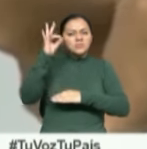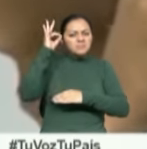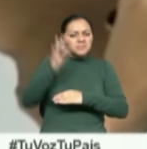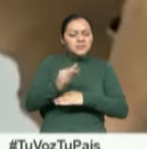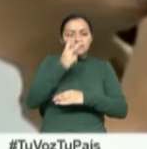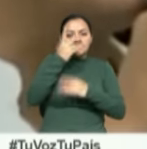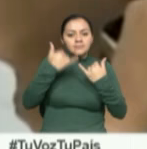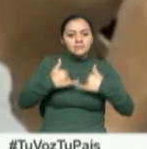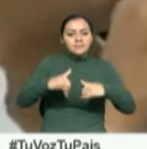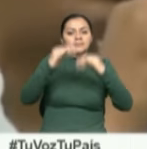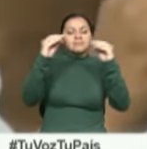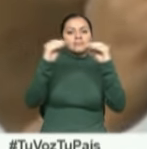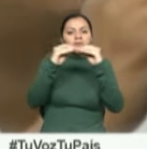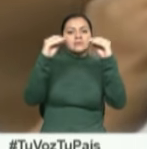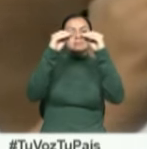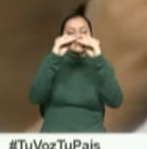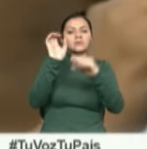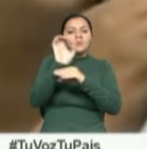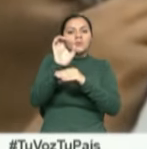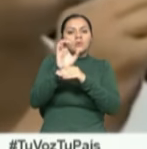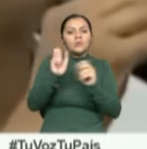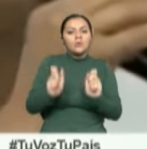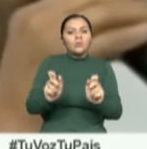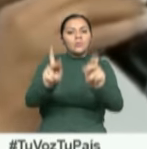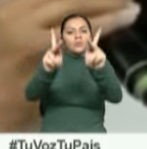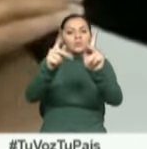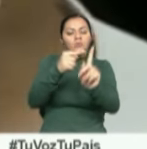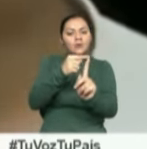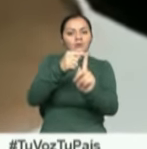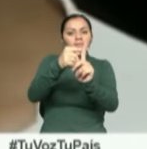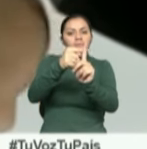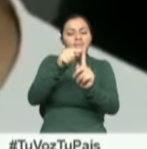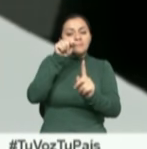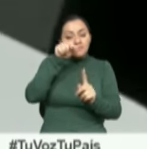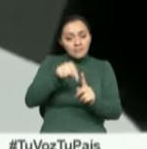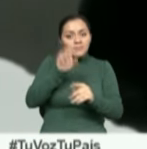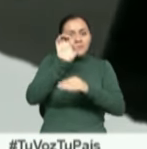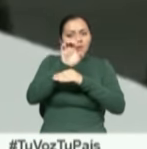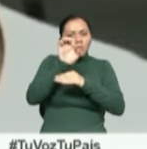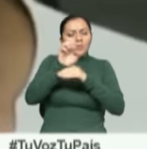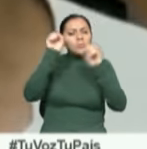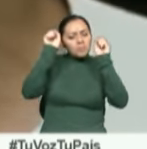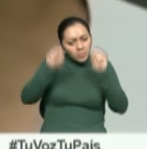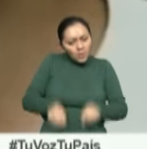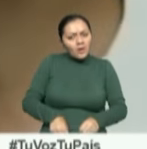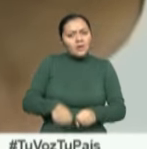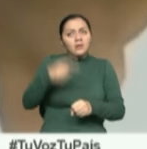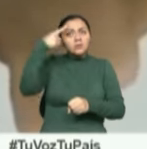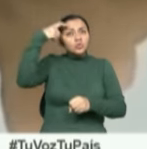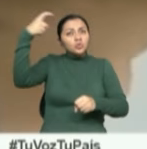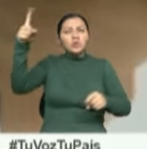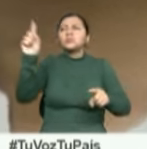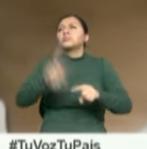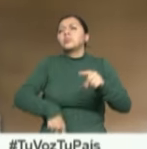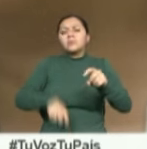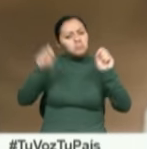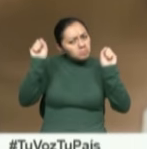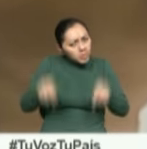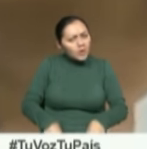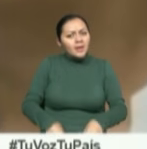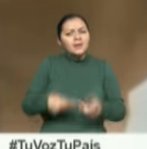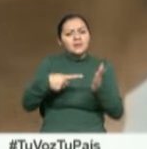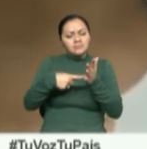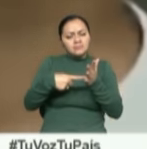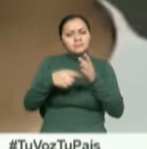de seguir construyendo el país de las oportunidades, el país de los sueños posibles, esa patria